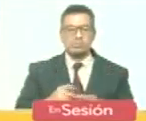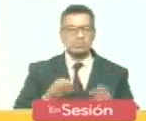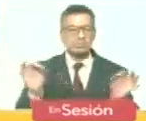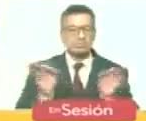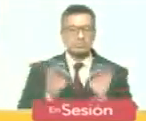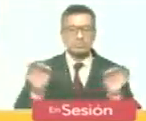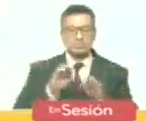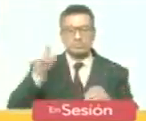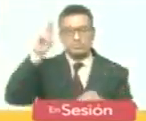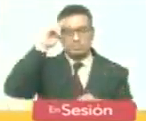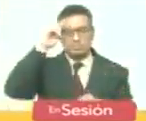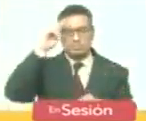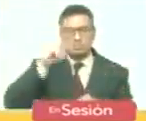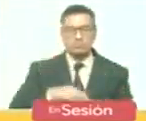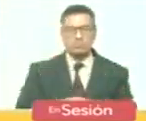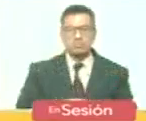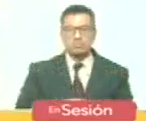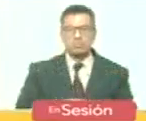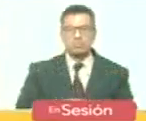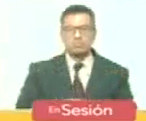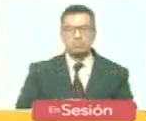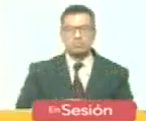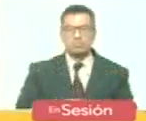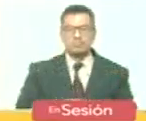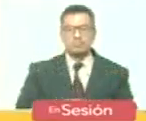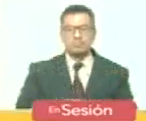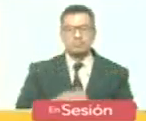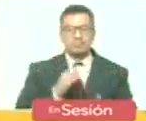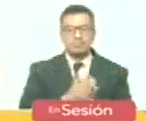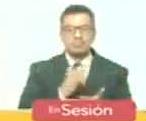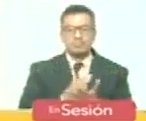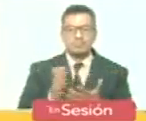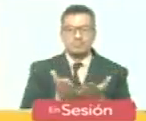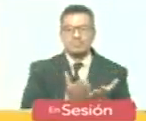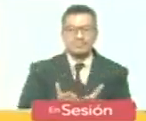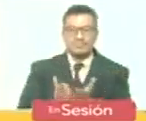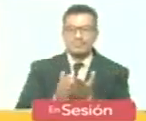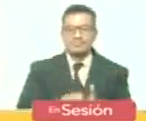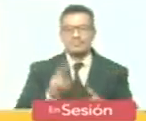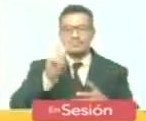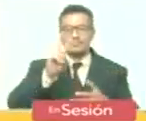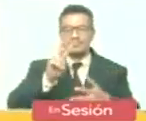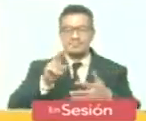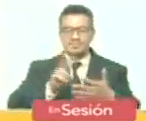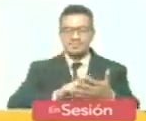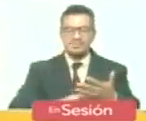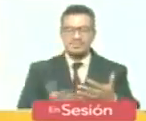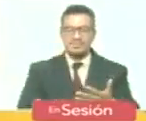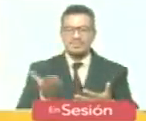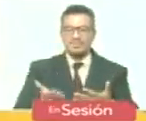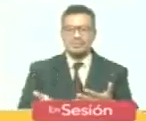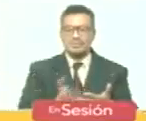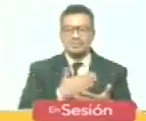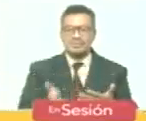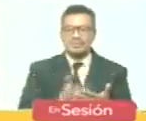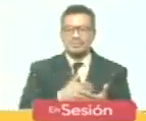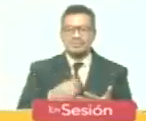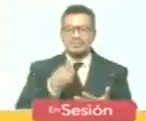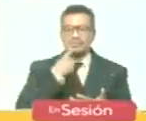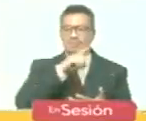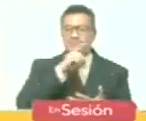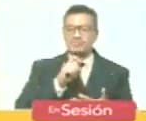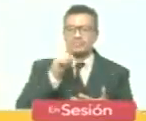Absolutamente nada. Yo siempre llamo al estudio de 2 libros fundamentales de una investigación seria. Uno